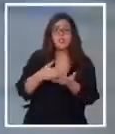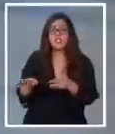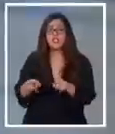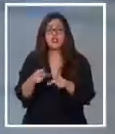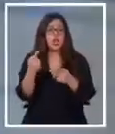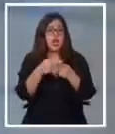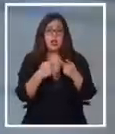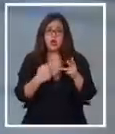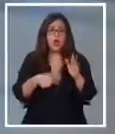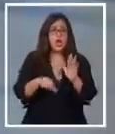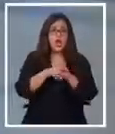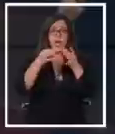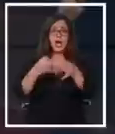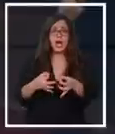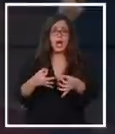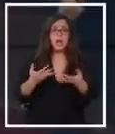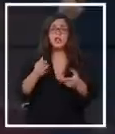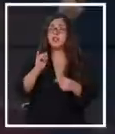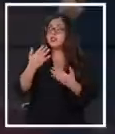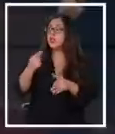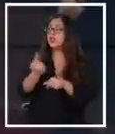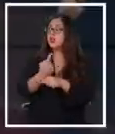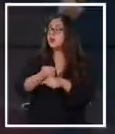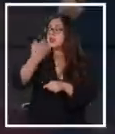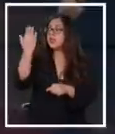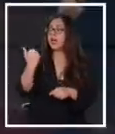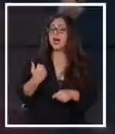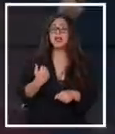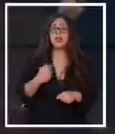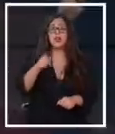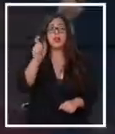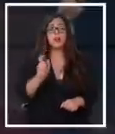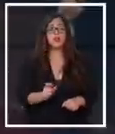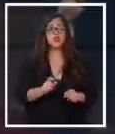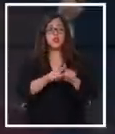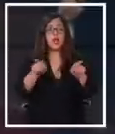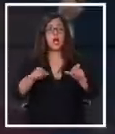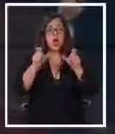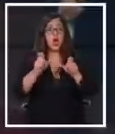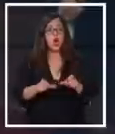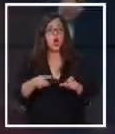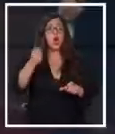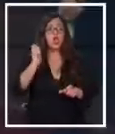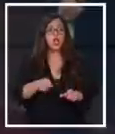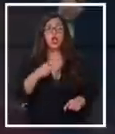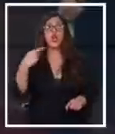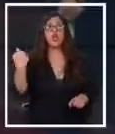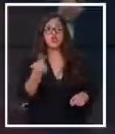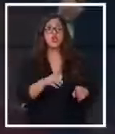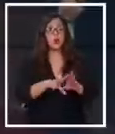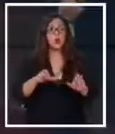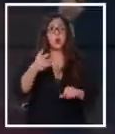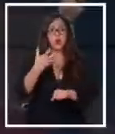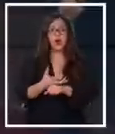para ambas yo lo conversé con el contralor antes de esa declaración y con el contralor estamos plenamente de acuerdo el gobierno